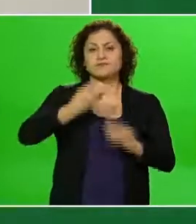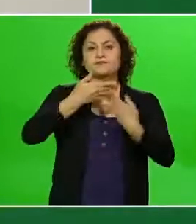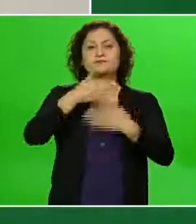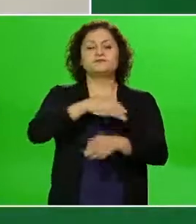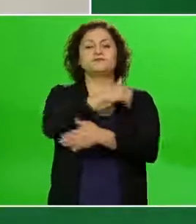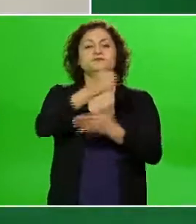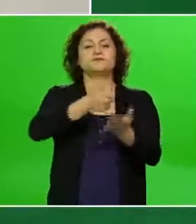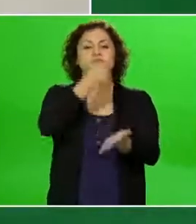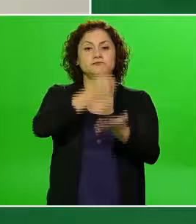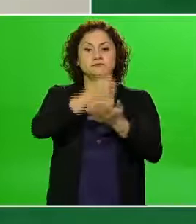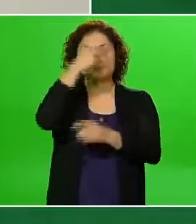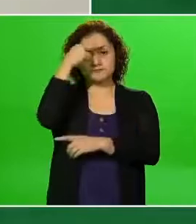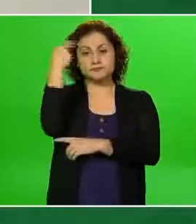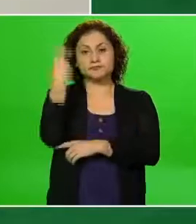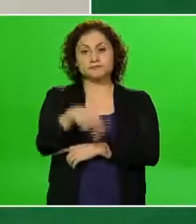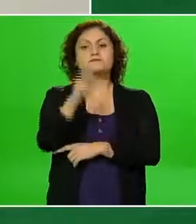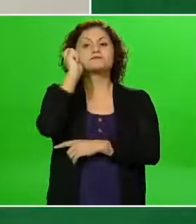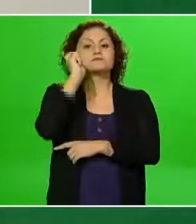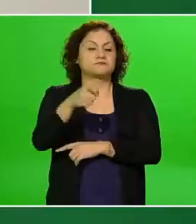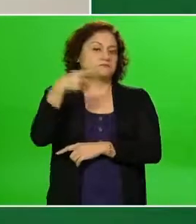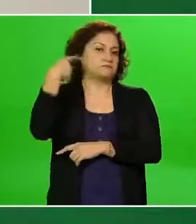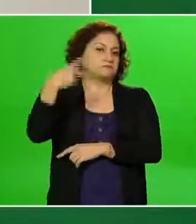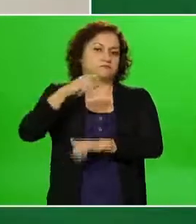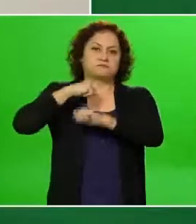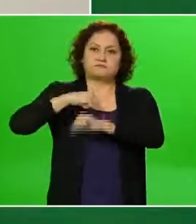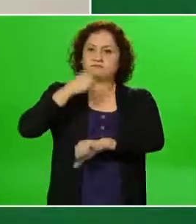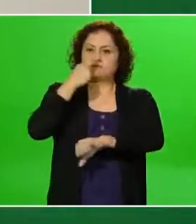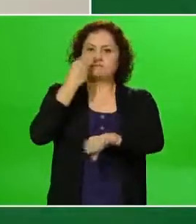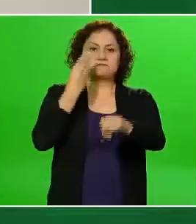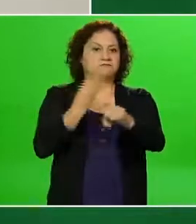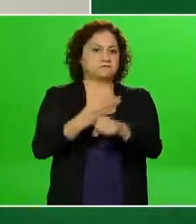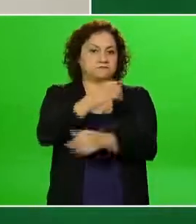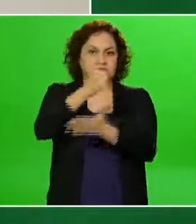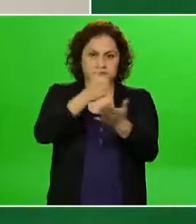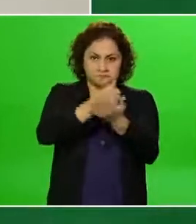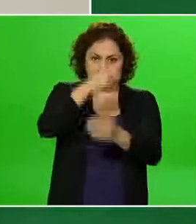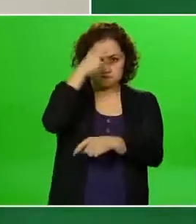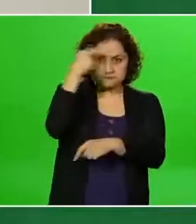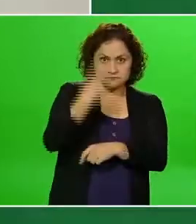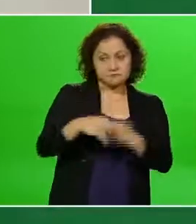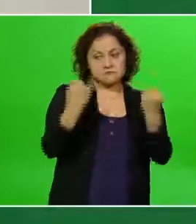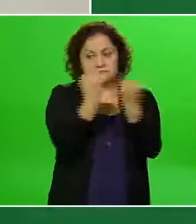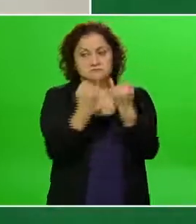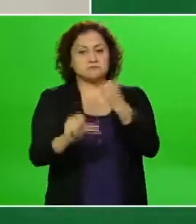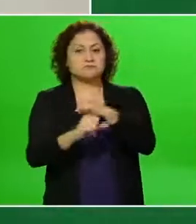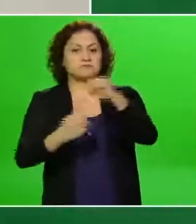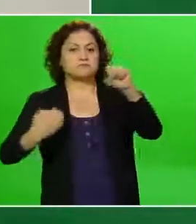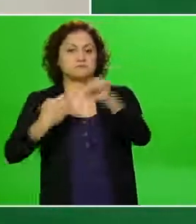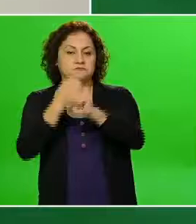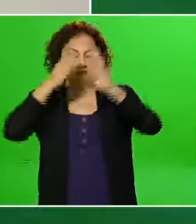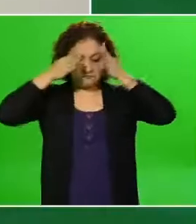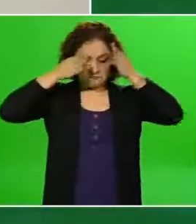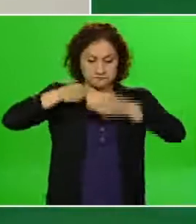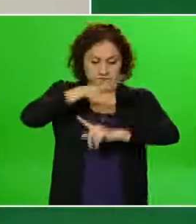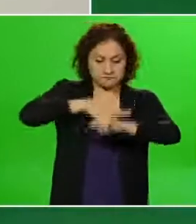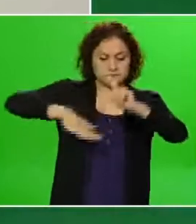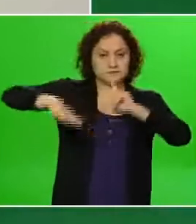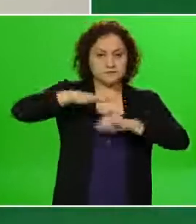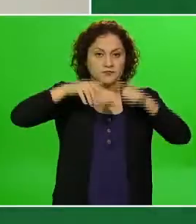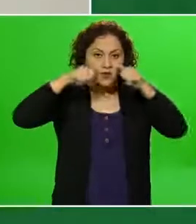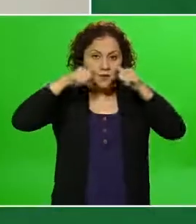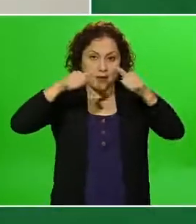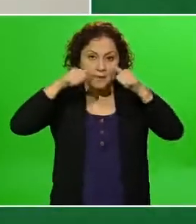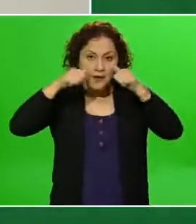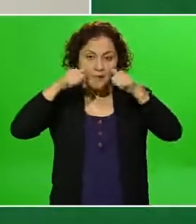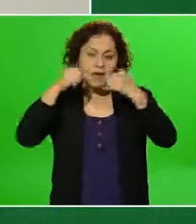donde obviamente ellos dan seguimiento muy puntual. Ciudad de México y muchas otras entidades federativas dan seguimientos puntuales, diarios, así como